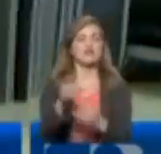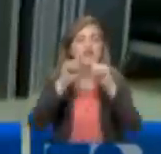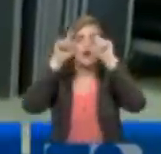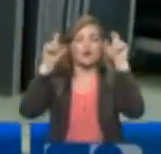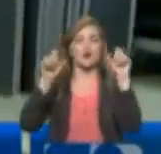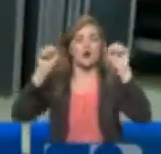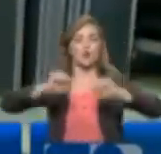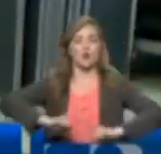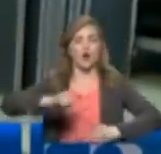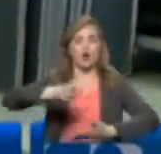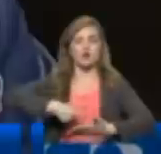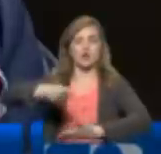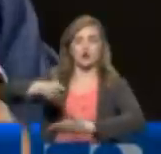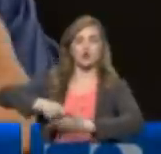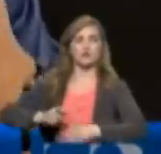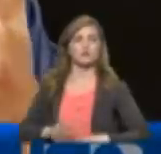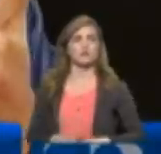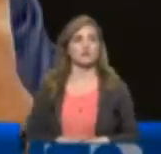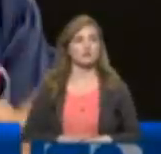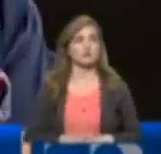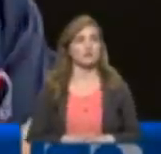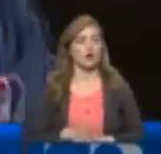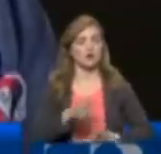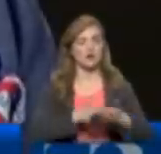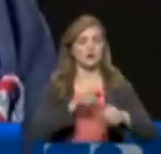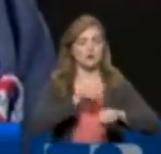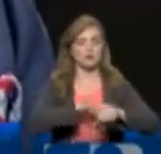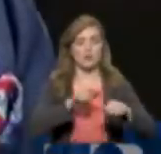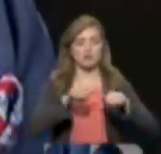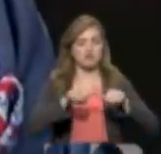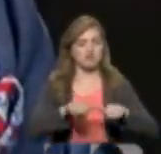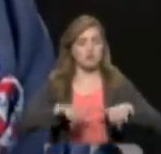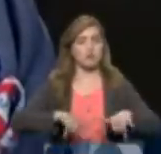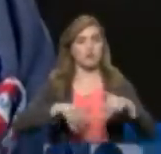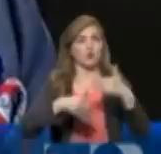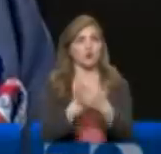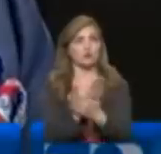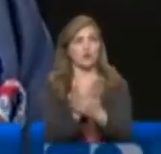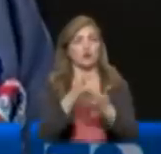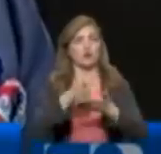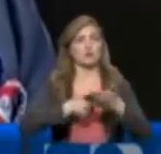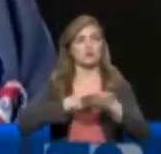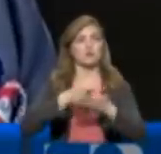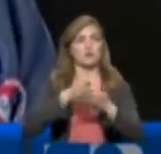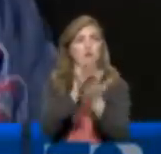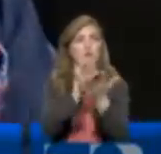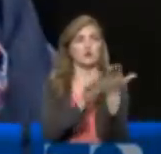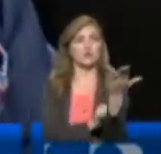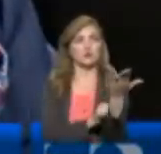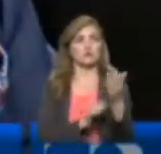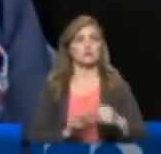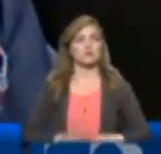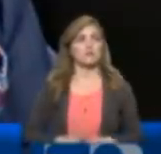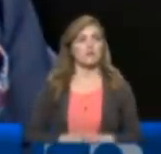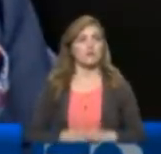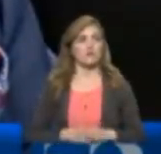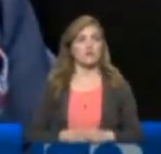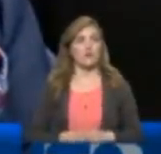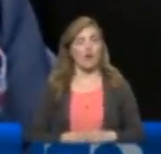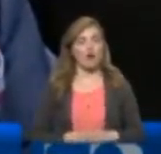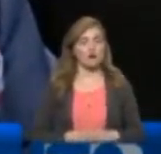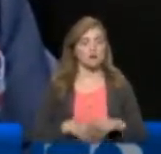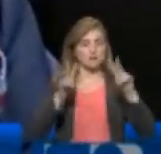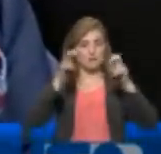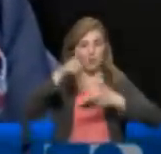para poder contratar contrato plaça tiempo fijo un nuevo contrato que se llama contrato por proyecto el tema del contrato colectivo